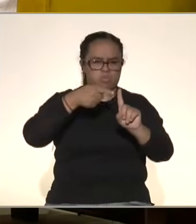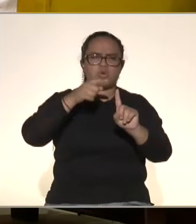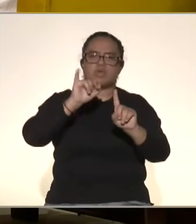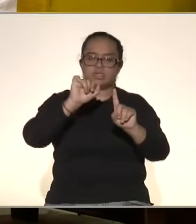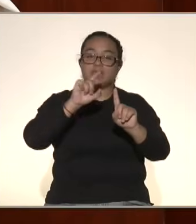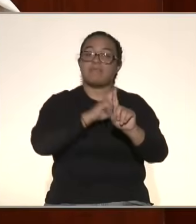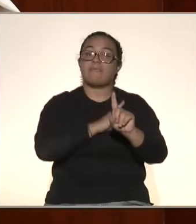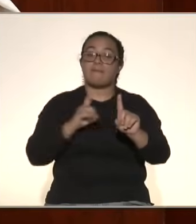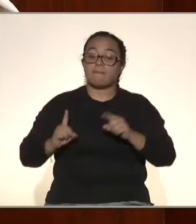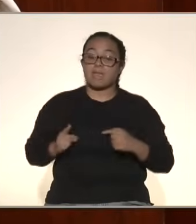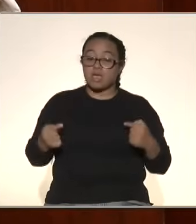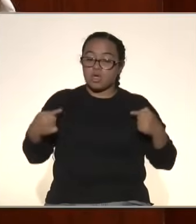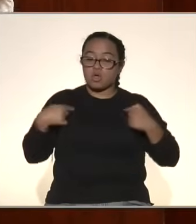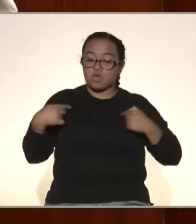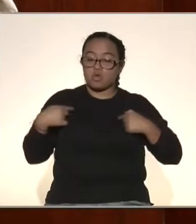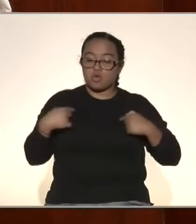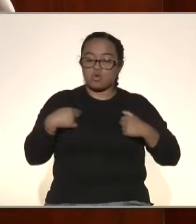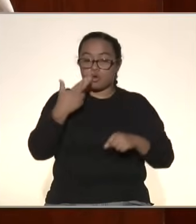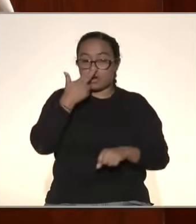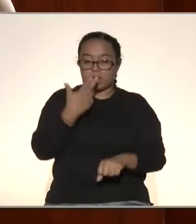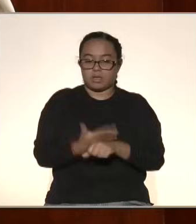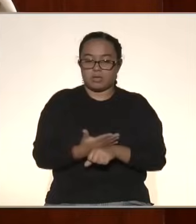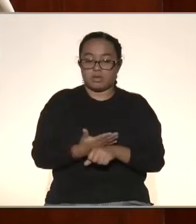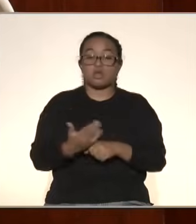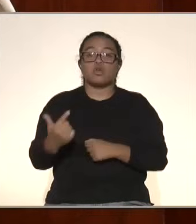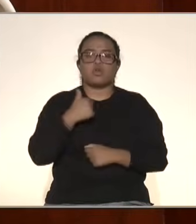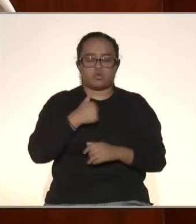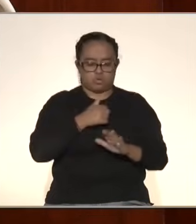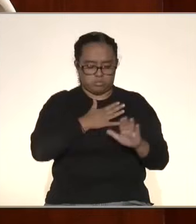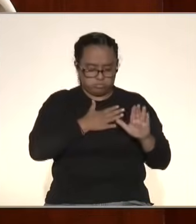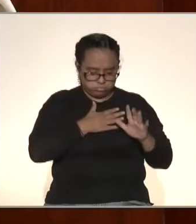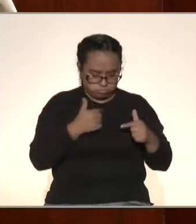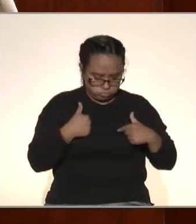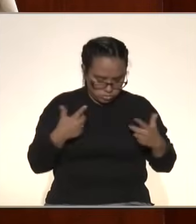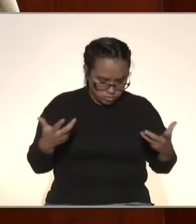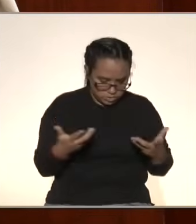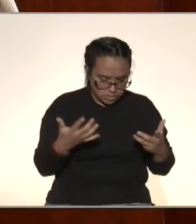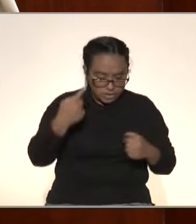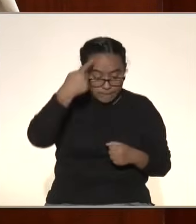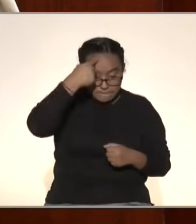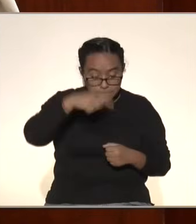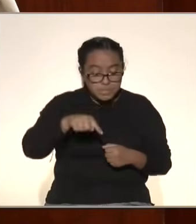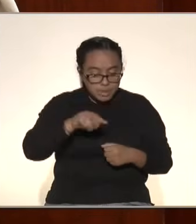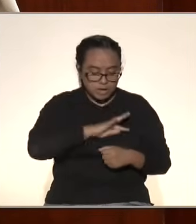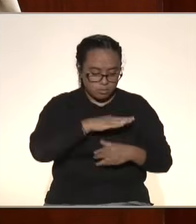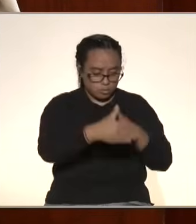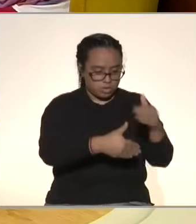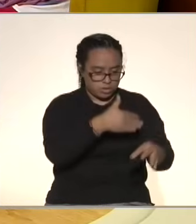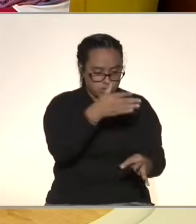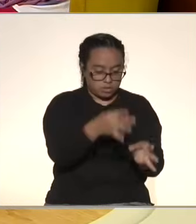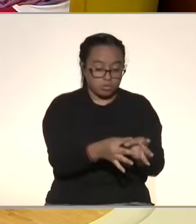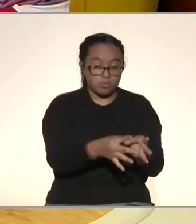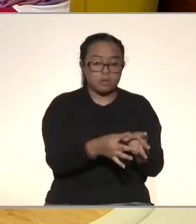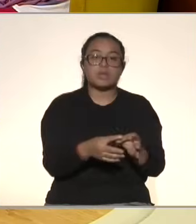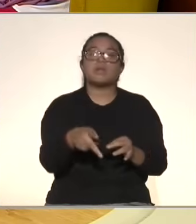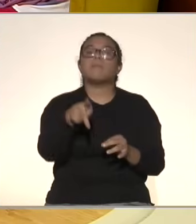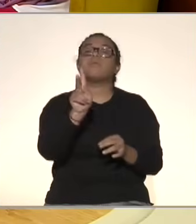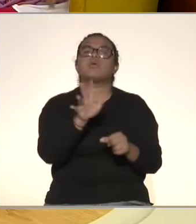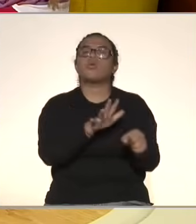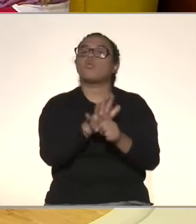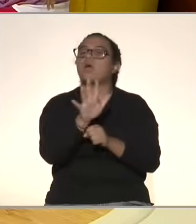de responsabilidad. Bueno, yo me estoy comprometiendo a hacer esto para que se dé. Pero que nos